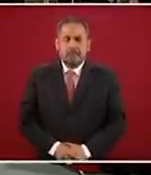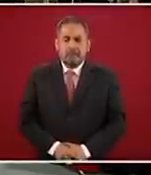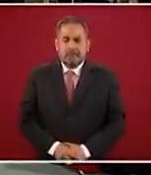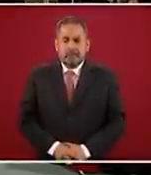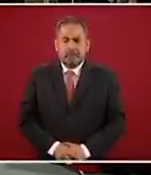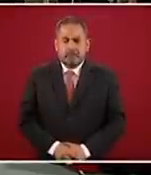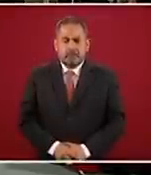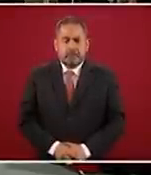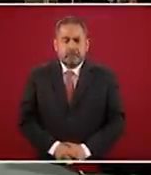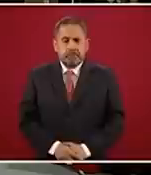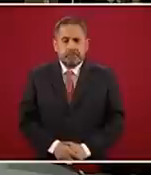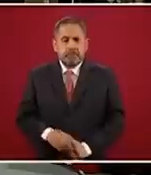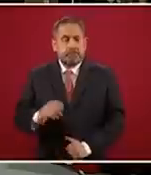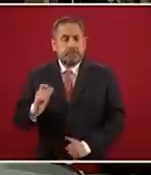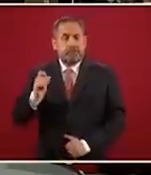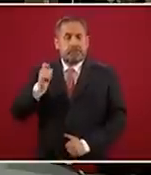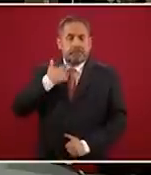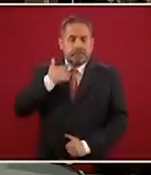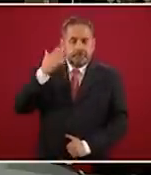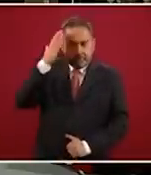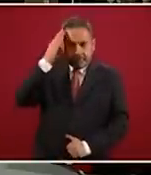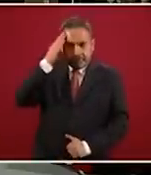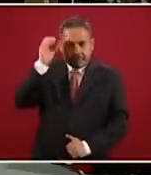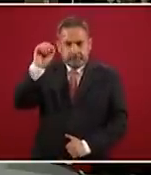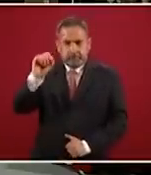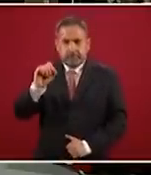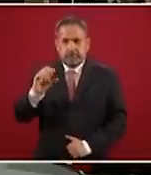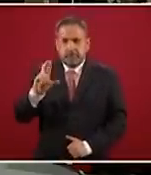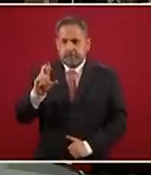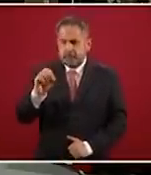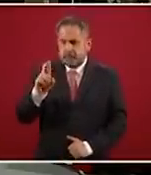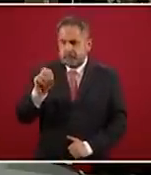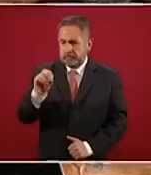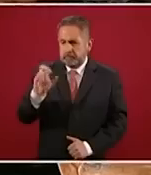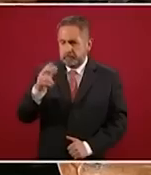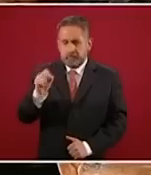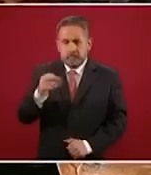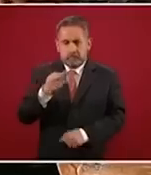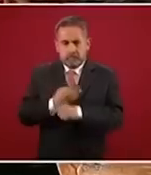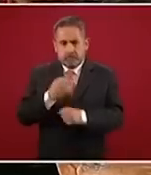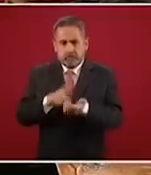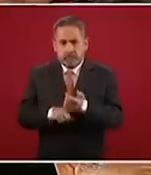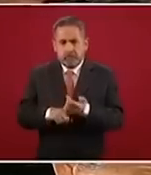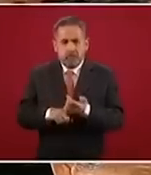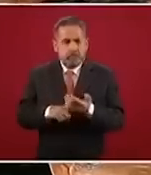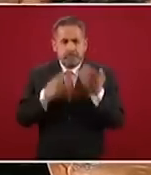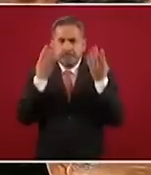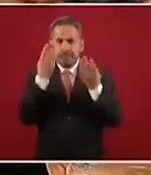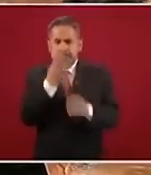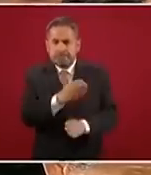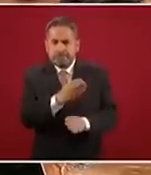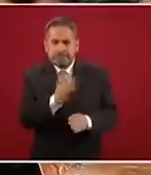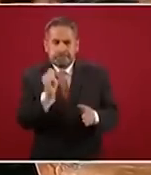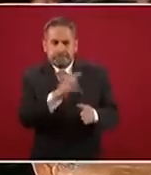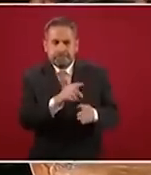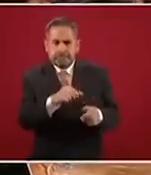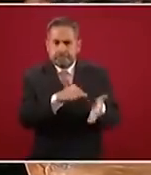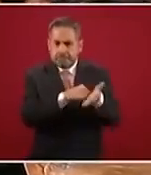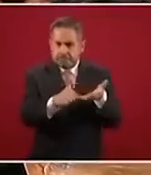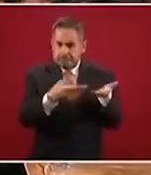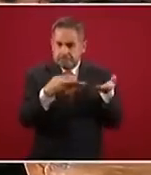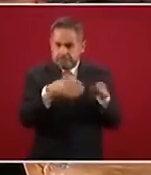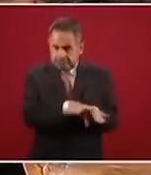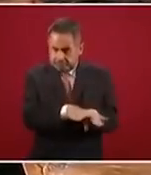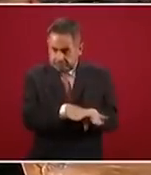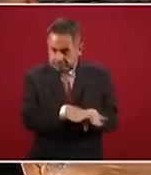El líder del sindicato, ex líder del sindicato, Carlos Romero de Champs, tiene en este momento cuentas bancarias congeladas,